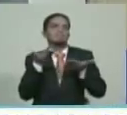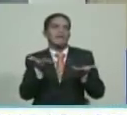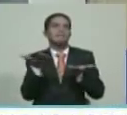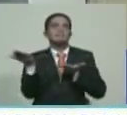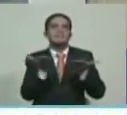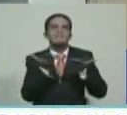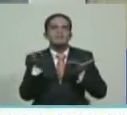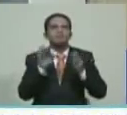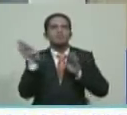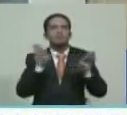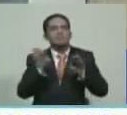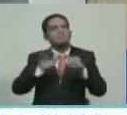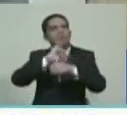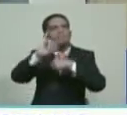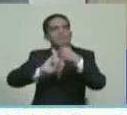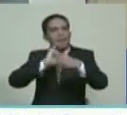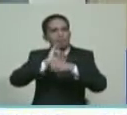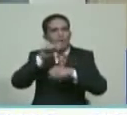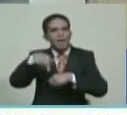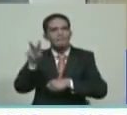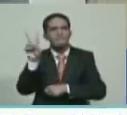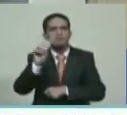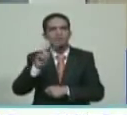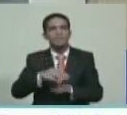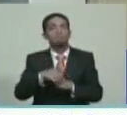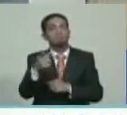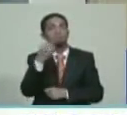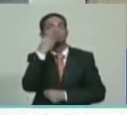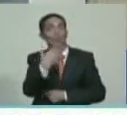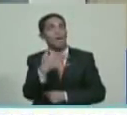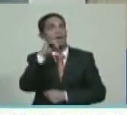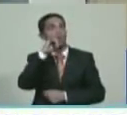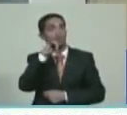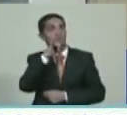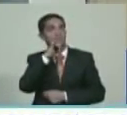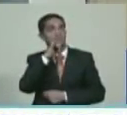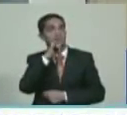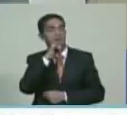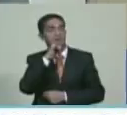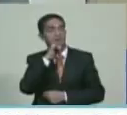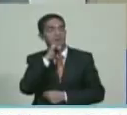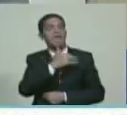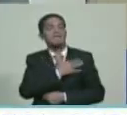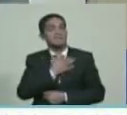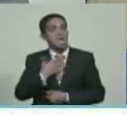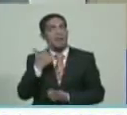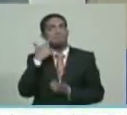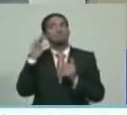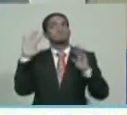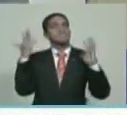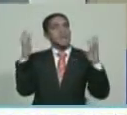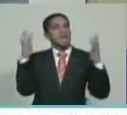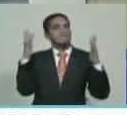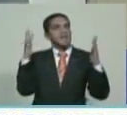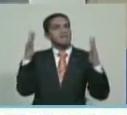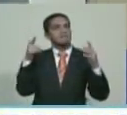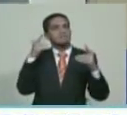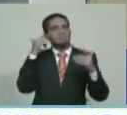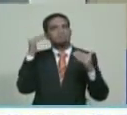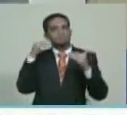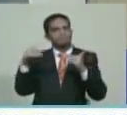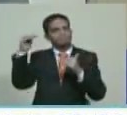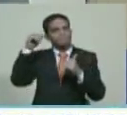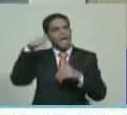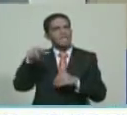turismo internacional es una buena noticia que queremos celebrar por todo lo alto con nuestro